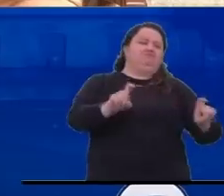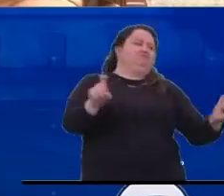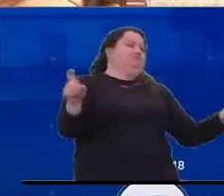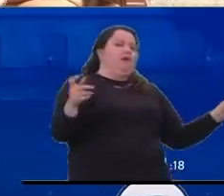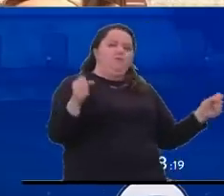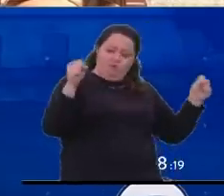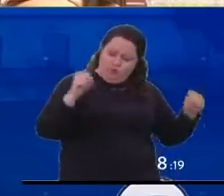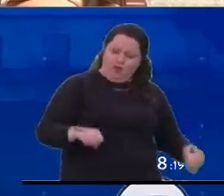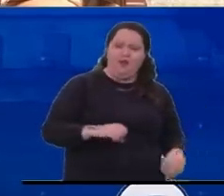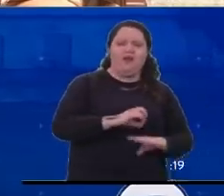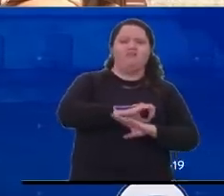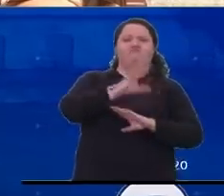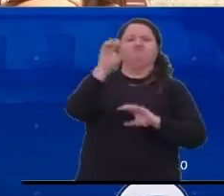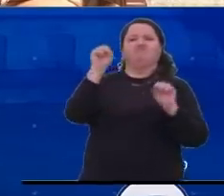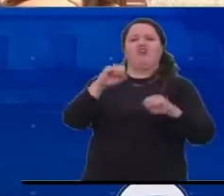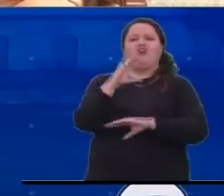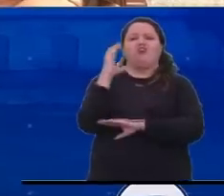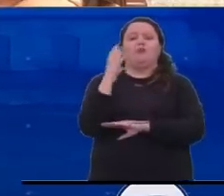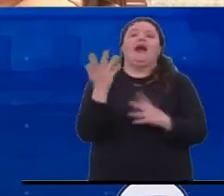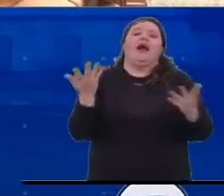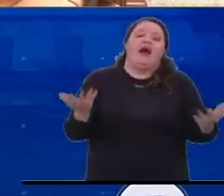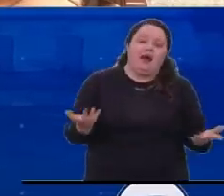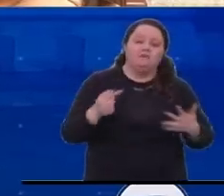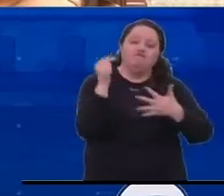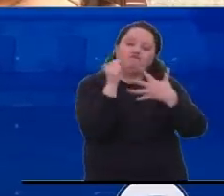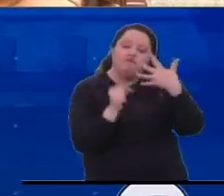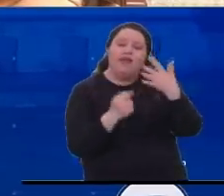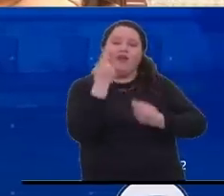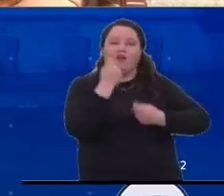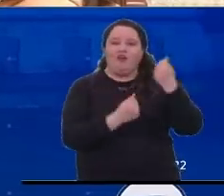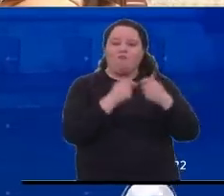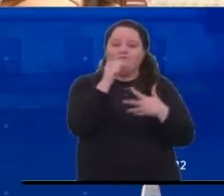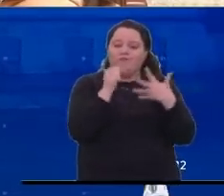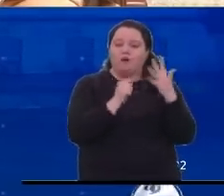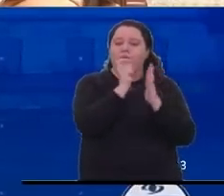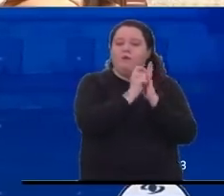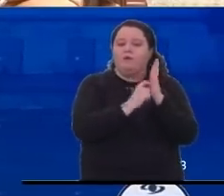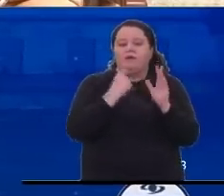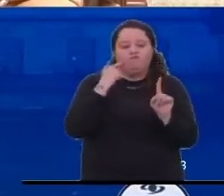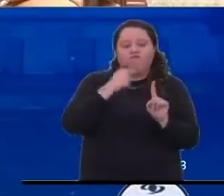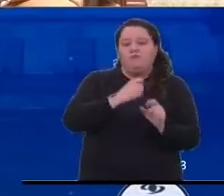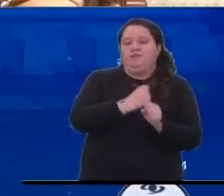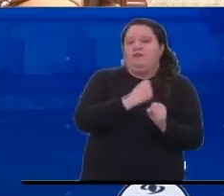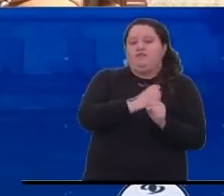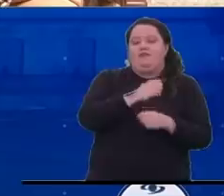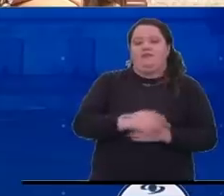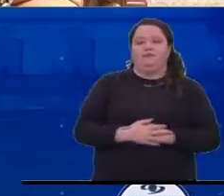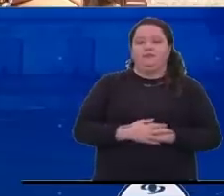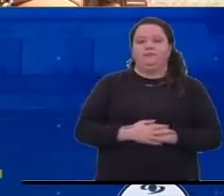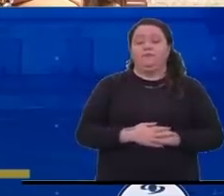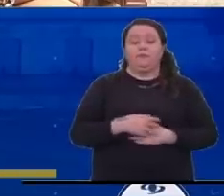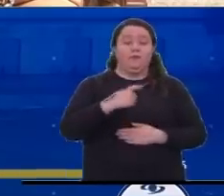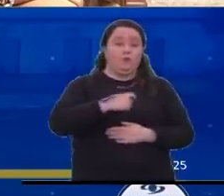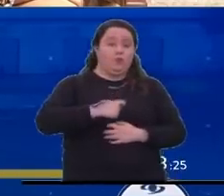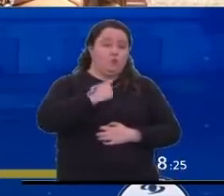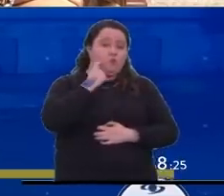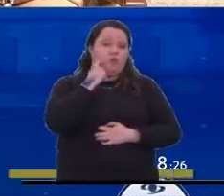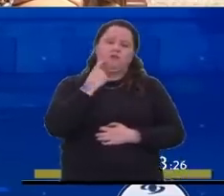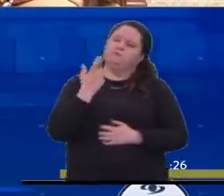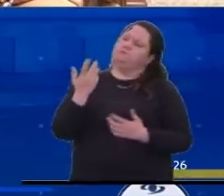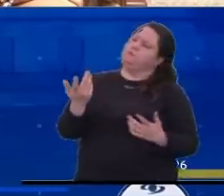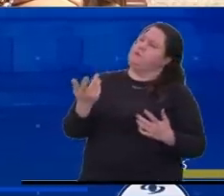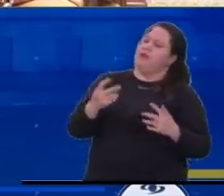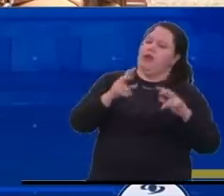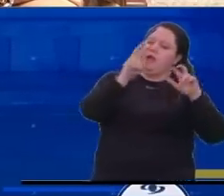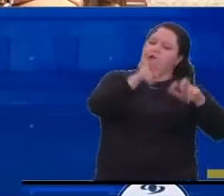esos serán algunos de los componentes económicos en los que estaremos trabajando. ¿Y qué es democratizar el